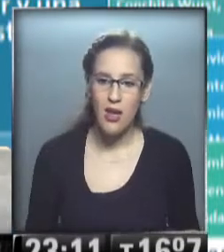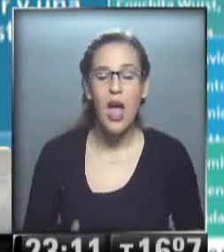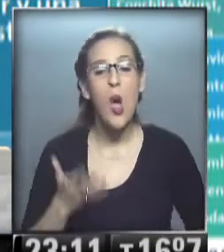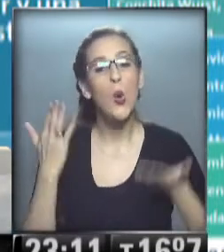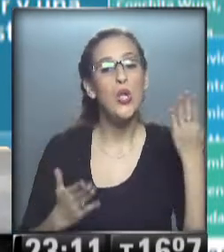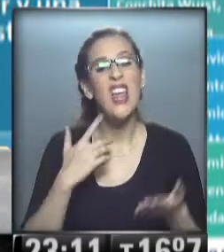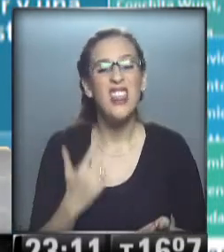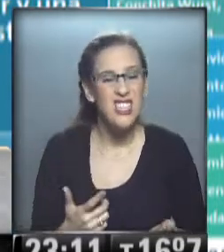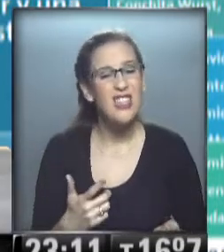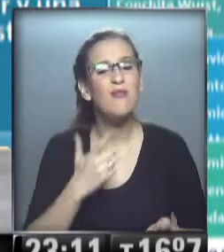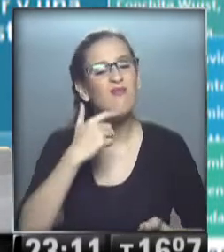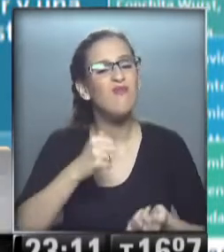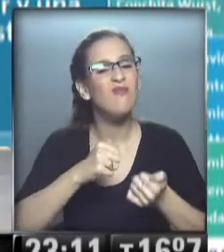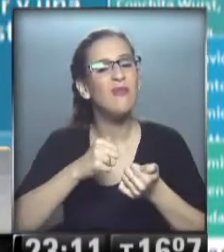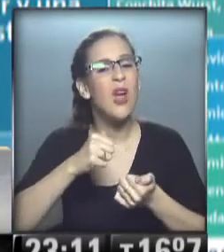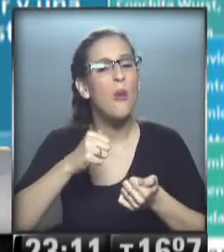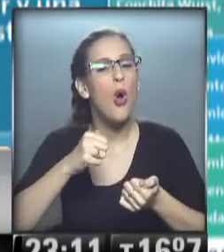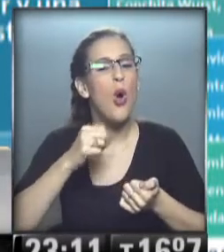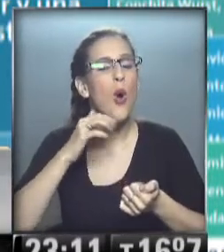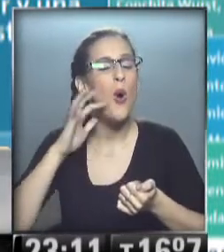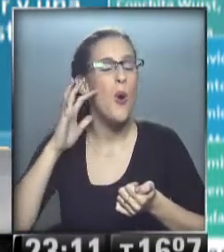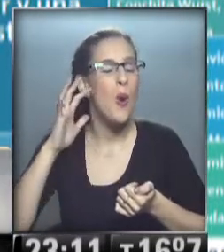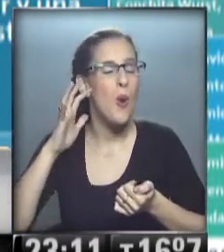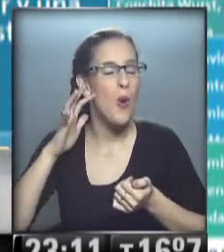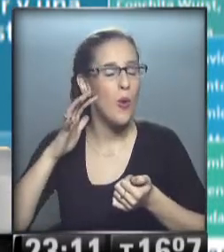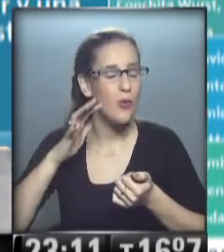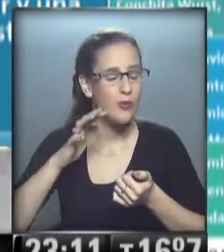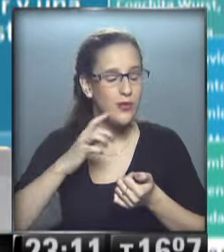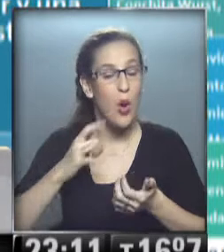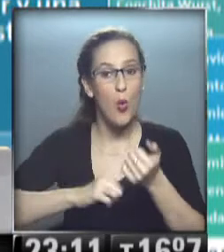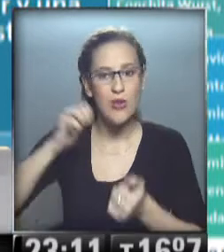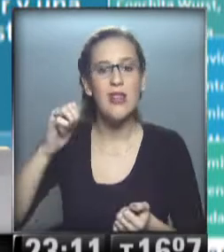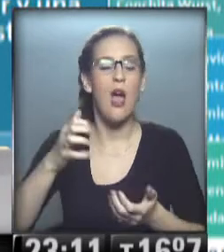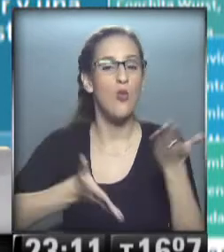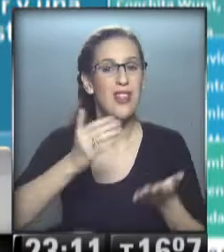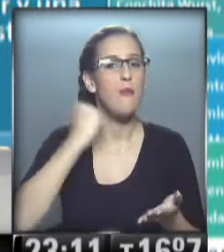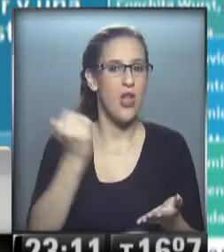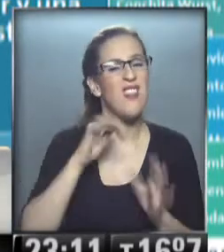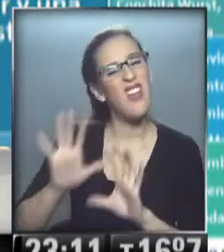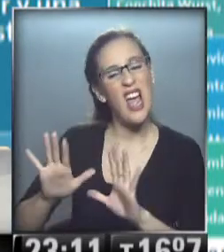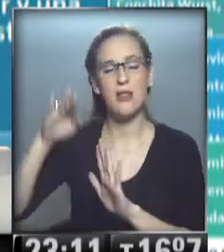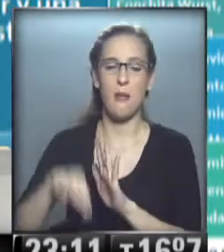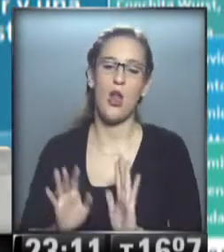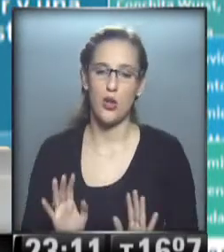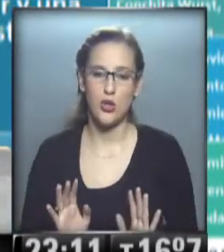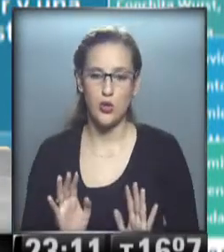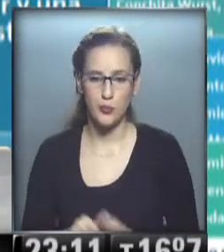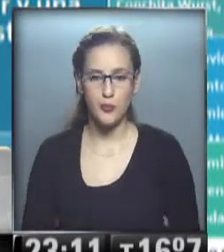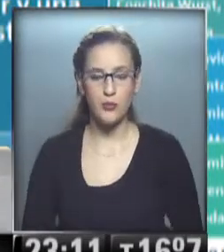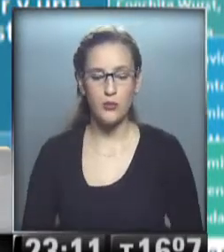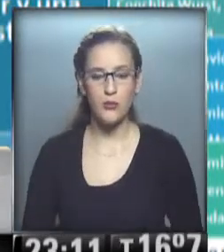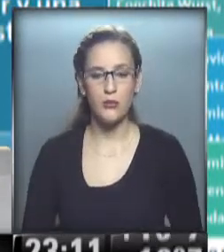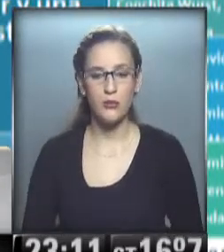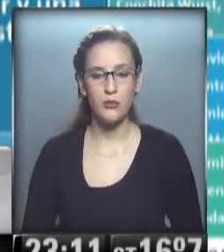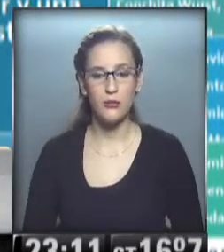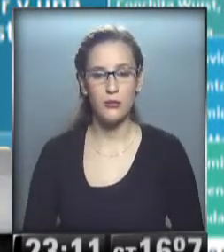venganza, tituló el matutino su editorial de hoy, en el que destacó que Hoft fue absuelto por el fallo de 8 de los 10 miembros del jurado del